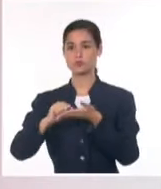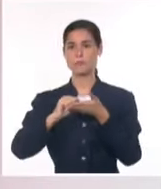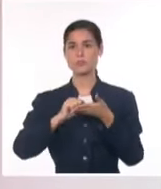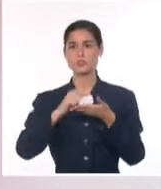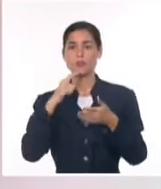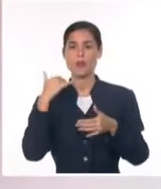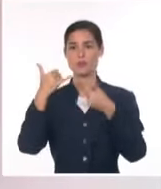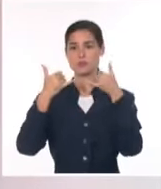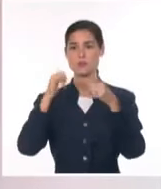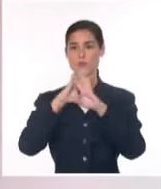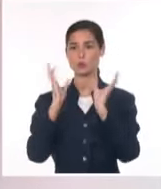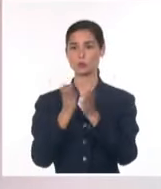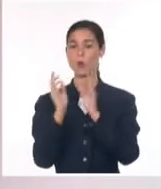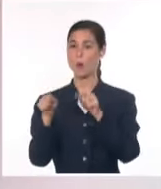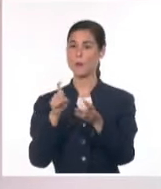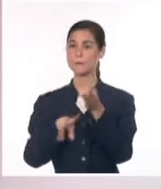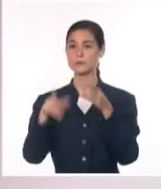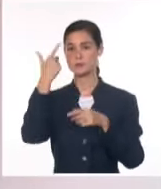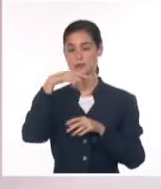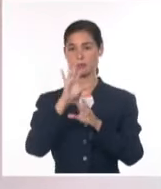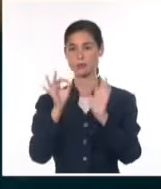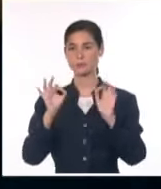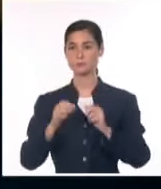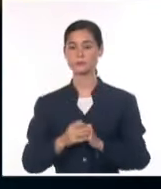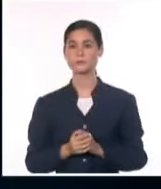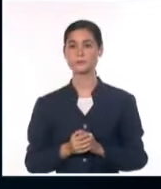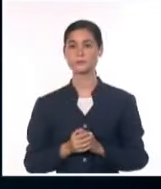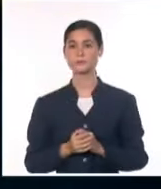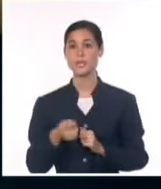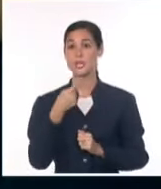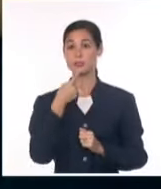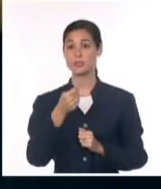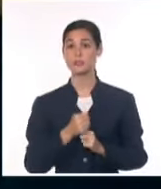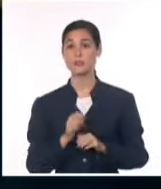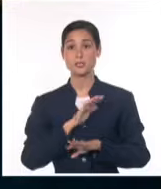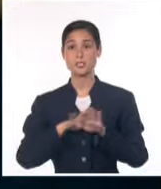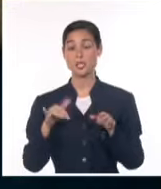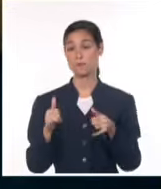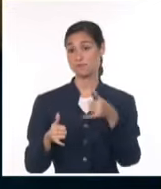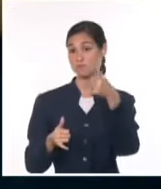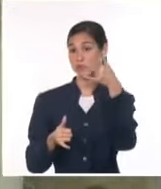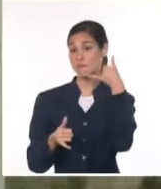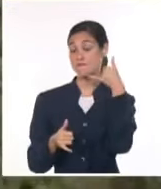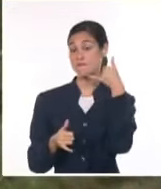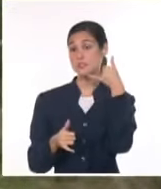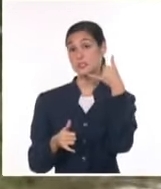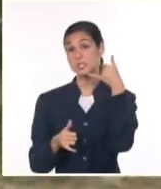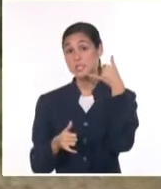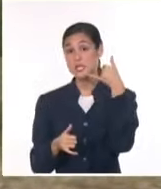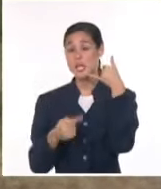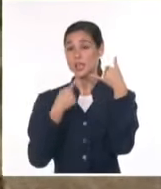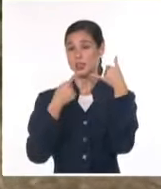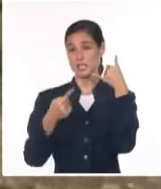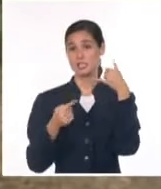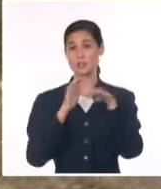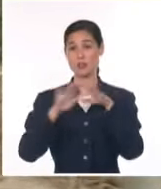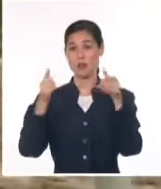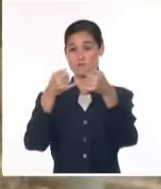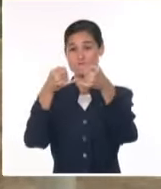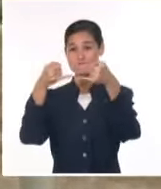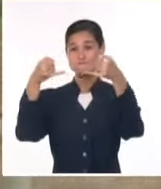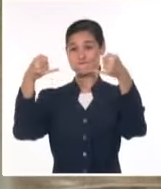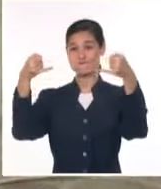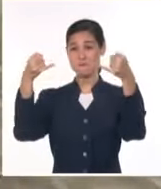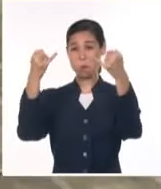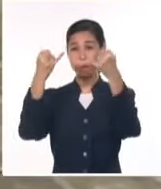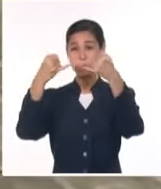de nuestra provincia. La red fija, decirle que bueno, la fibra óptica sufrieron unos daños importantes, sobre